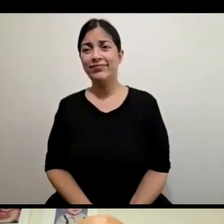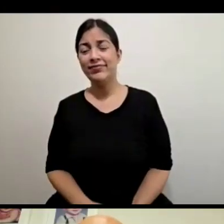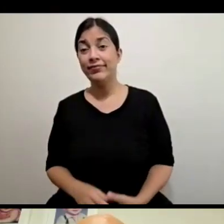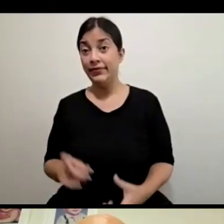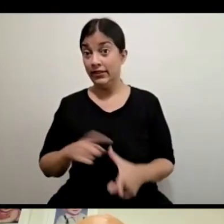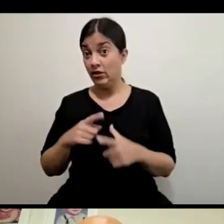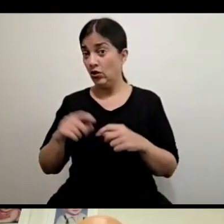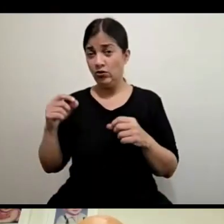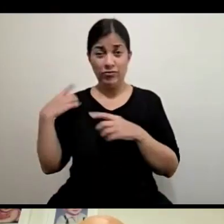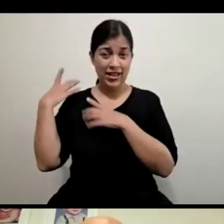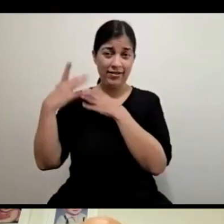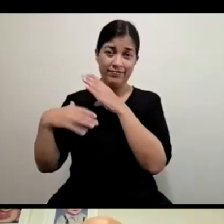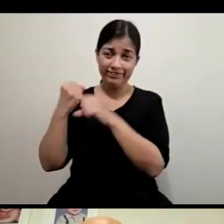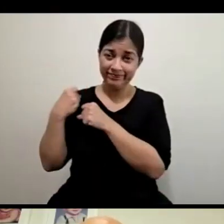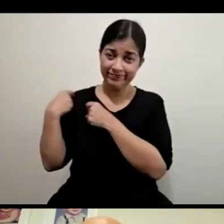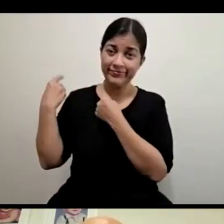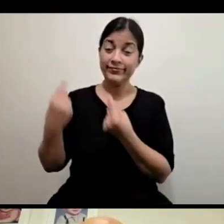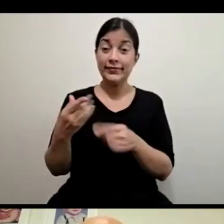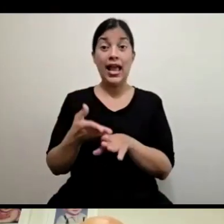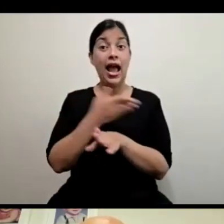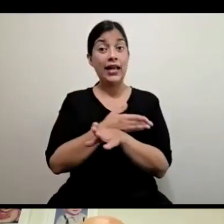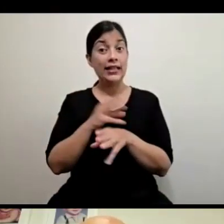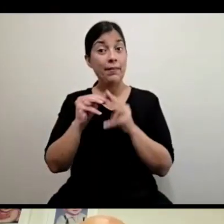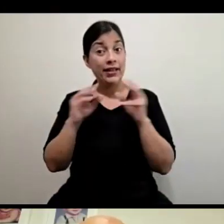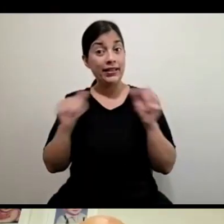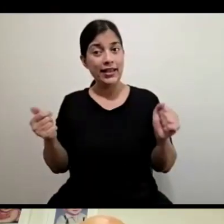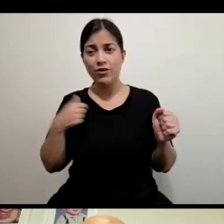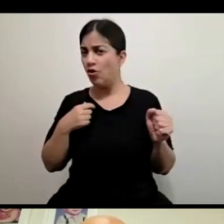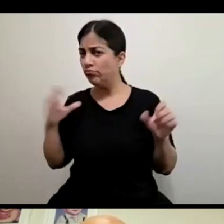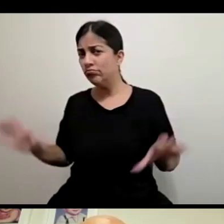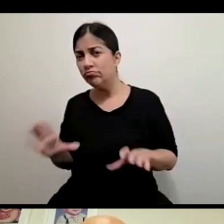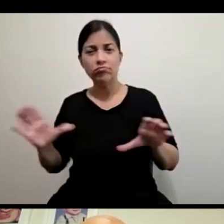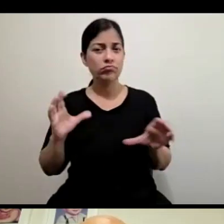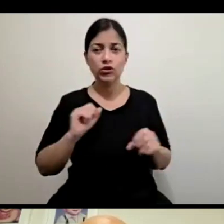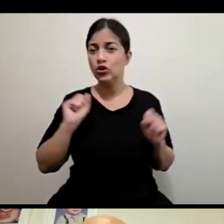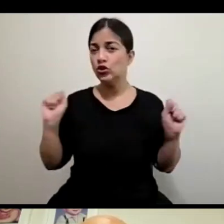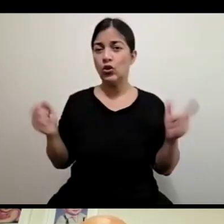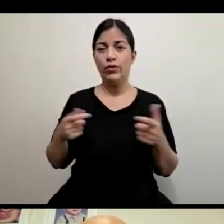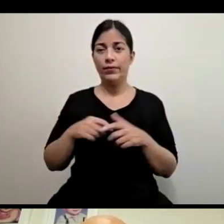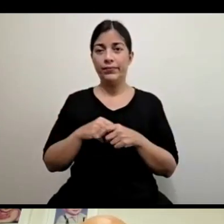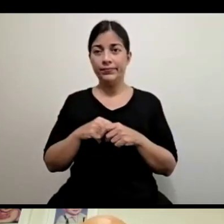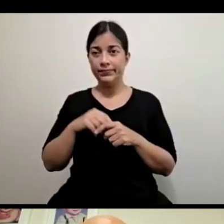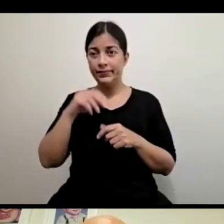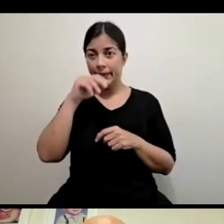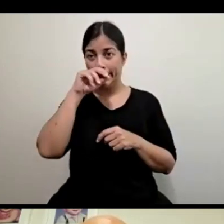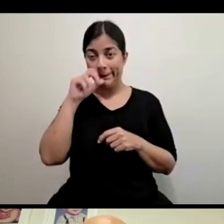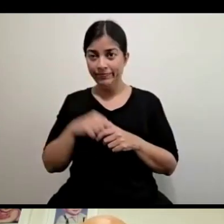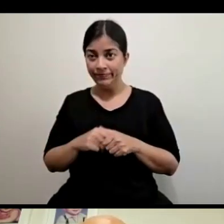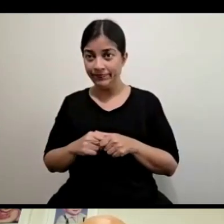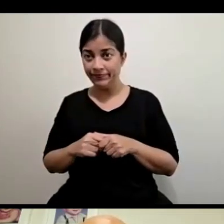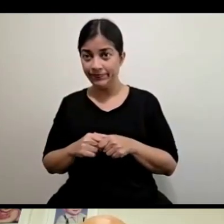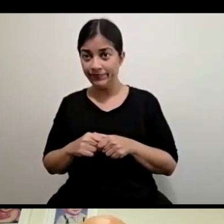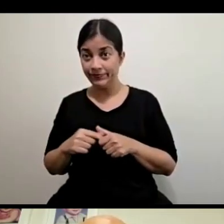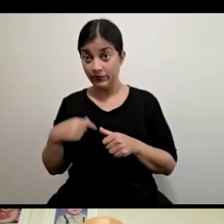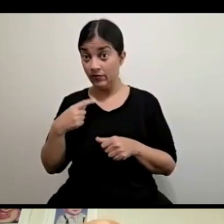todos esos años, antes de irme a hacer la maestría, yo estaba haciendo todo, Cruz Emerick llegó a, ya les había dicho,